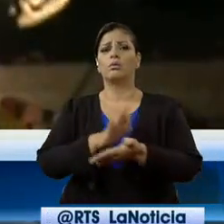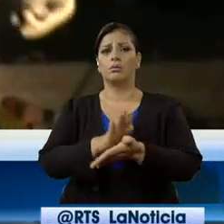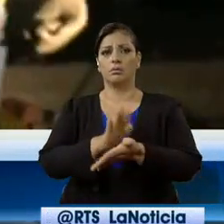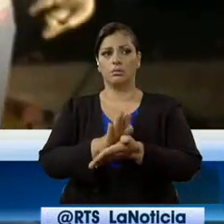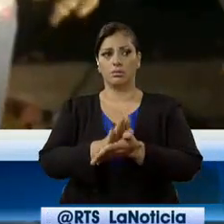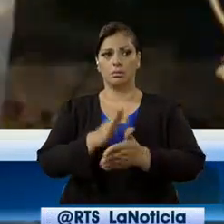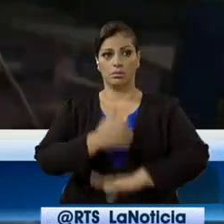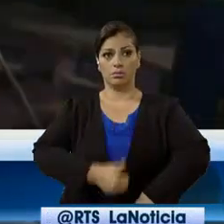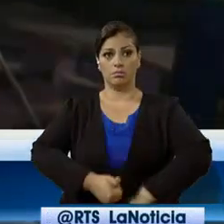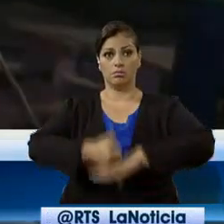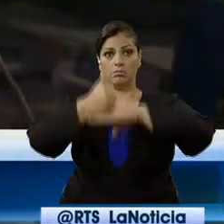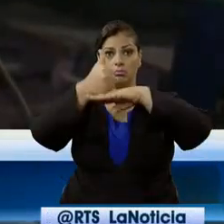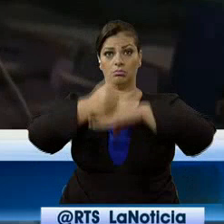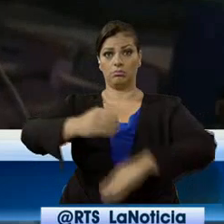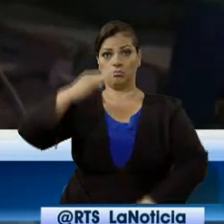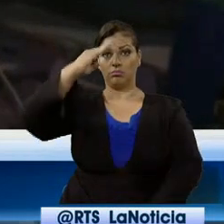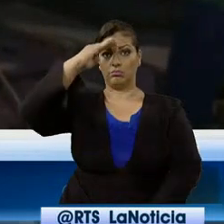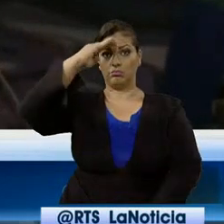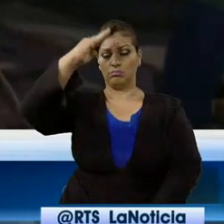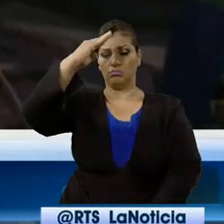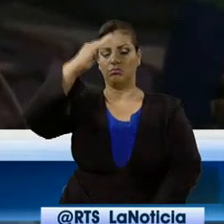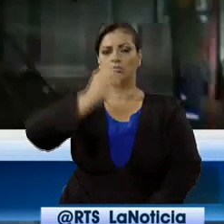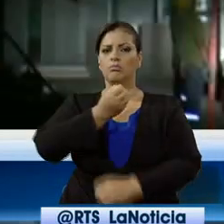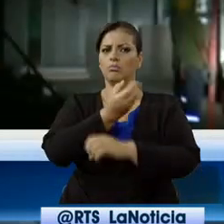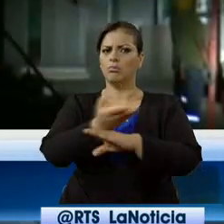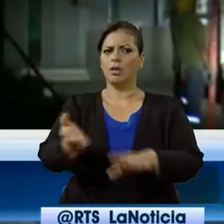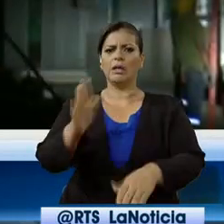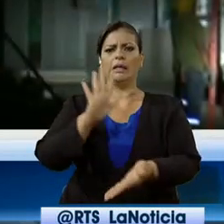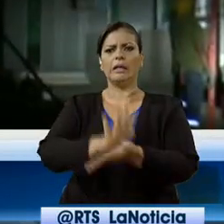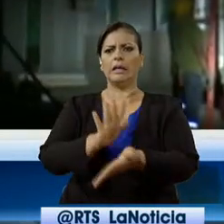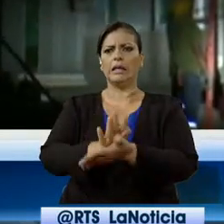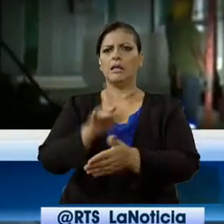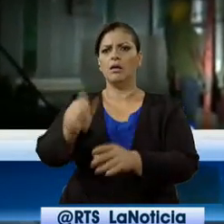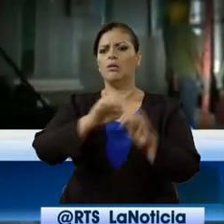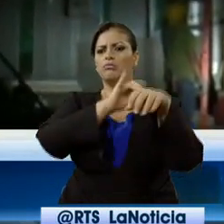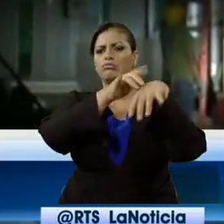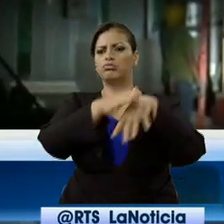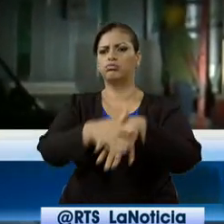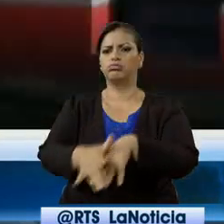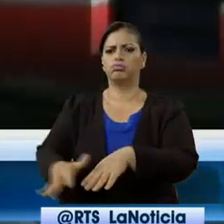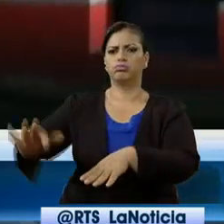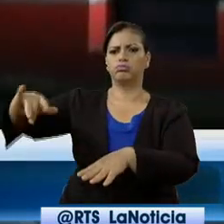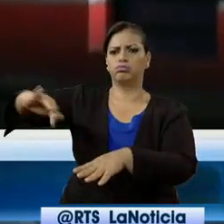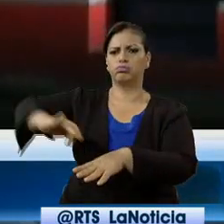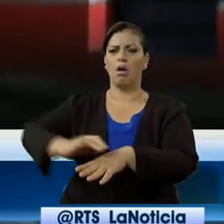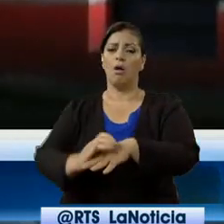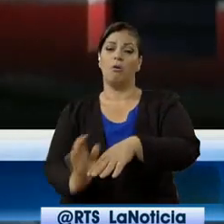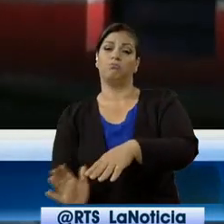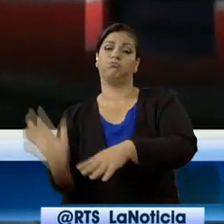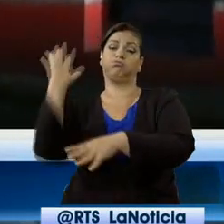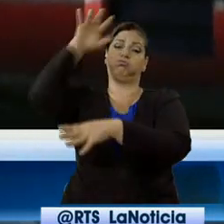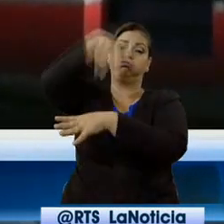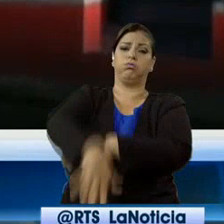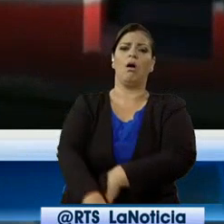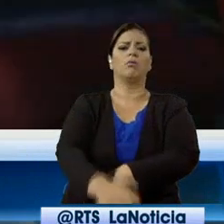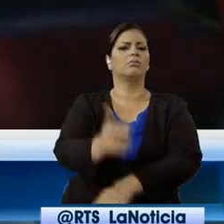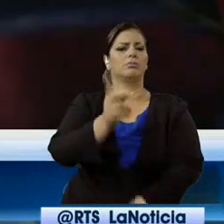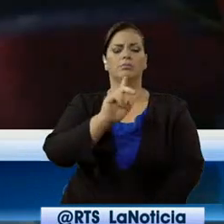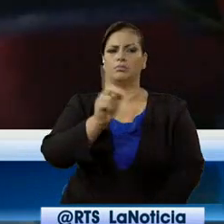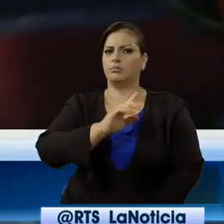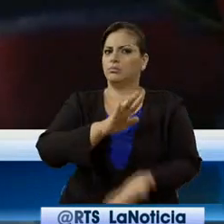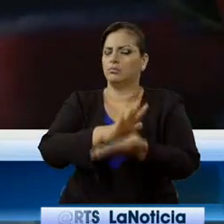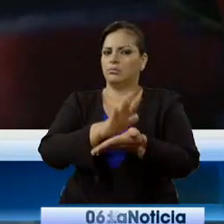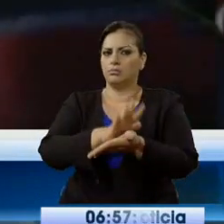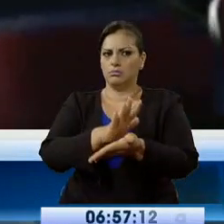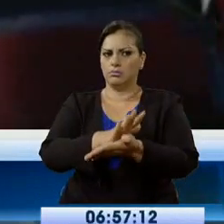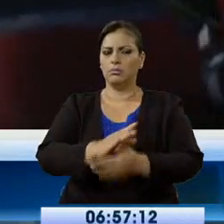la Armada han descartado una probabilidad de tsunami. De ninguna manera. Enhorabuena, en todo caso, no ha sido más allá